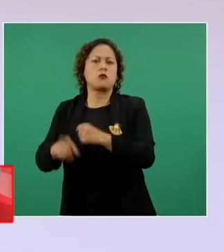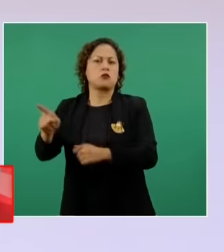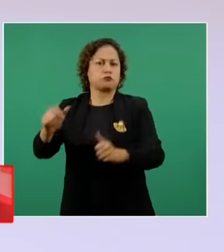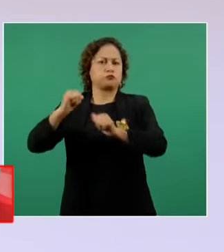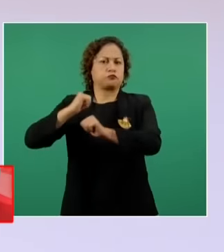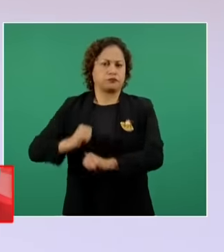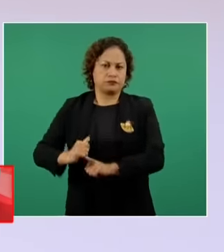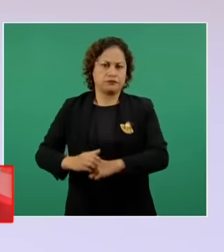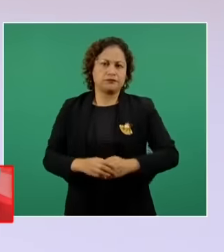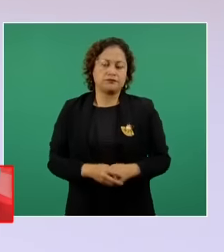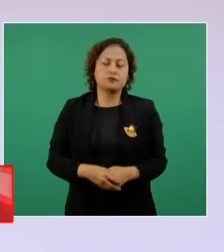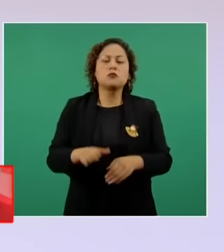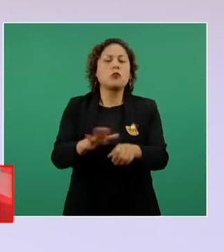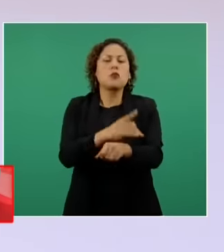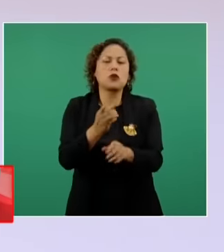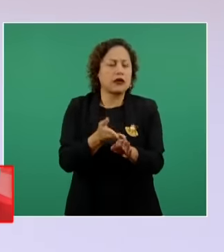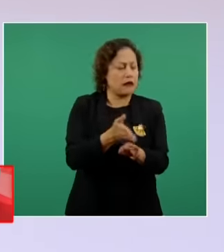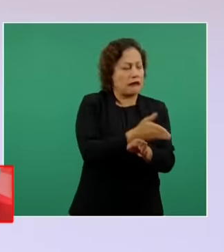porque el cura